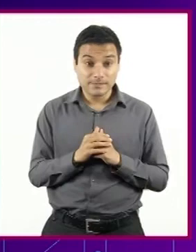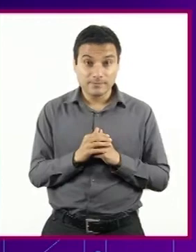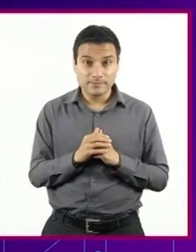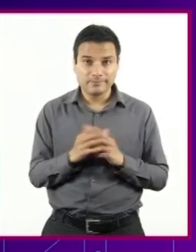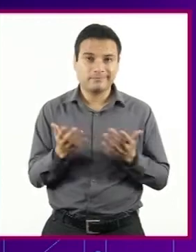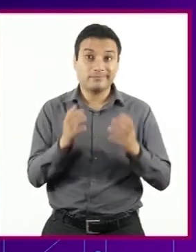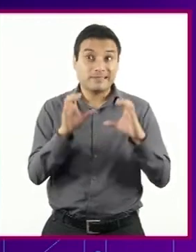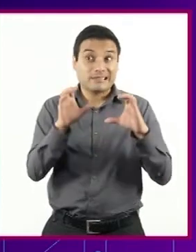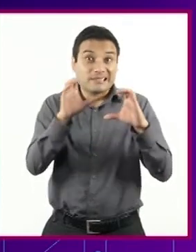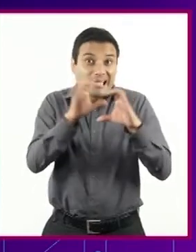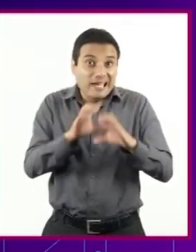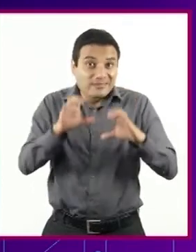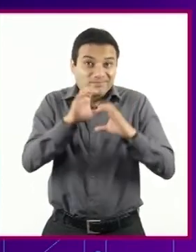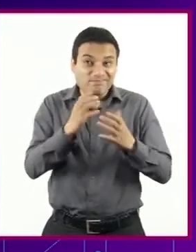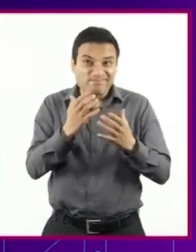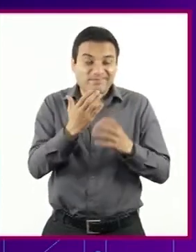ton.